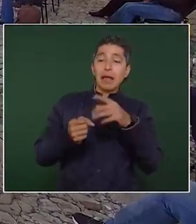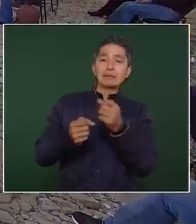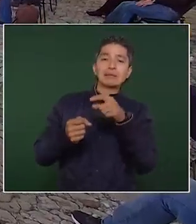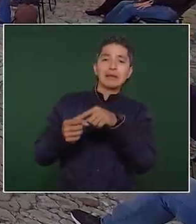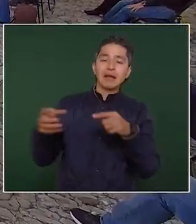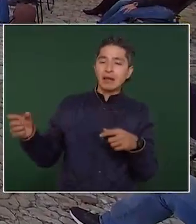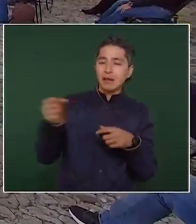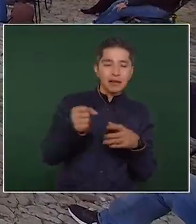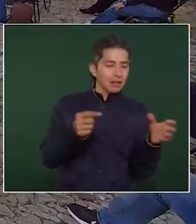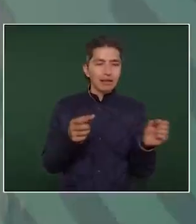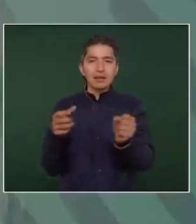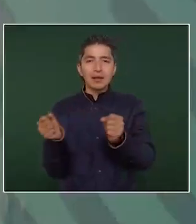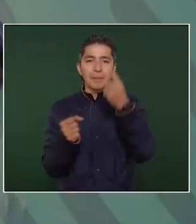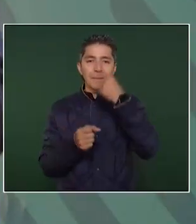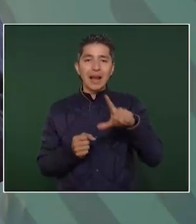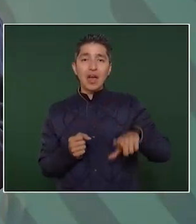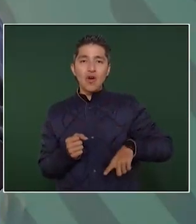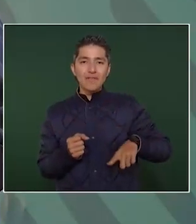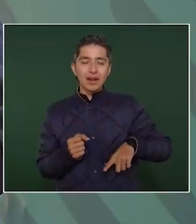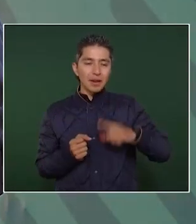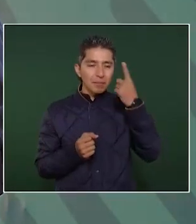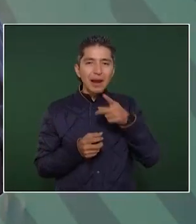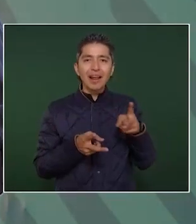para llegar al gobierno a robar,